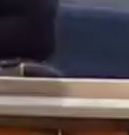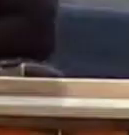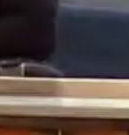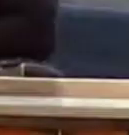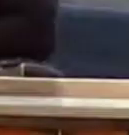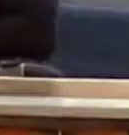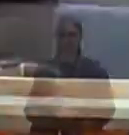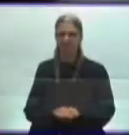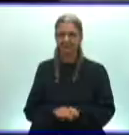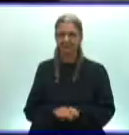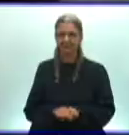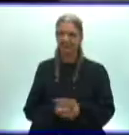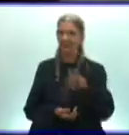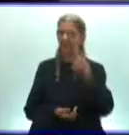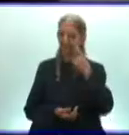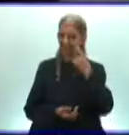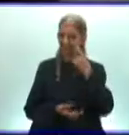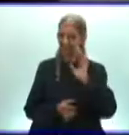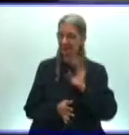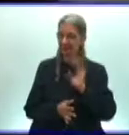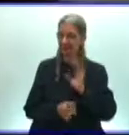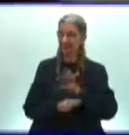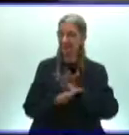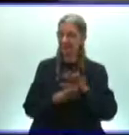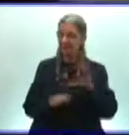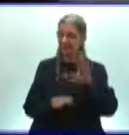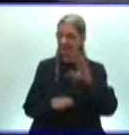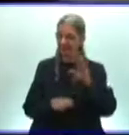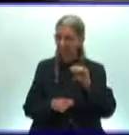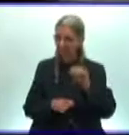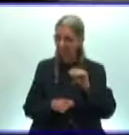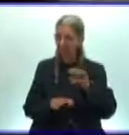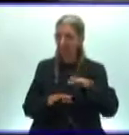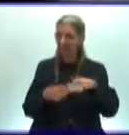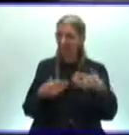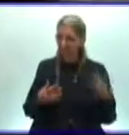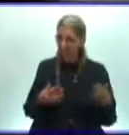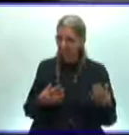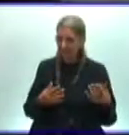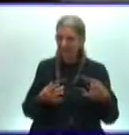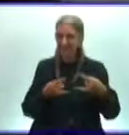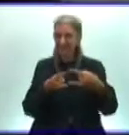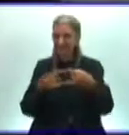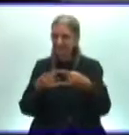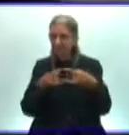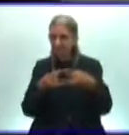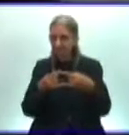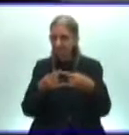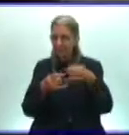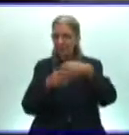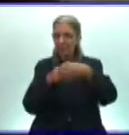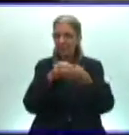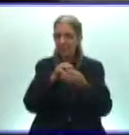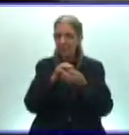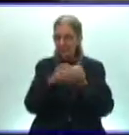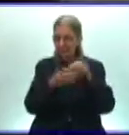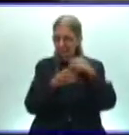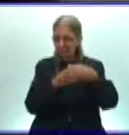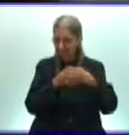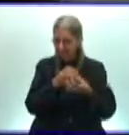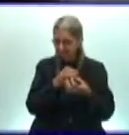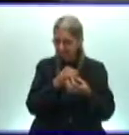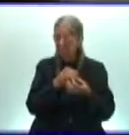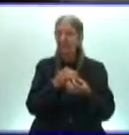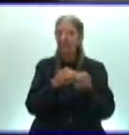Y fíjense que hemos hablado de atracciones intermoleculares, es decir, las interacciones que existen entre